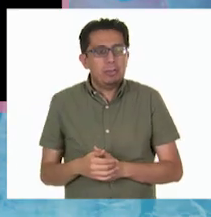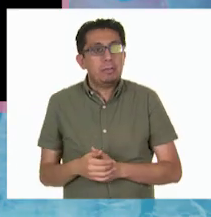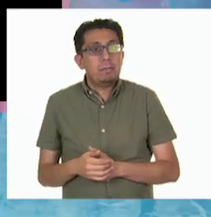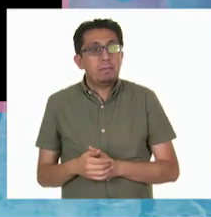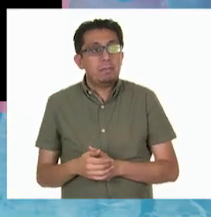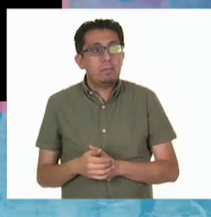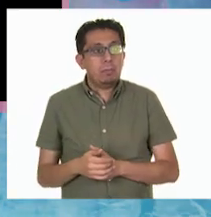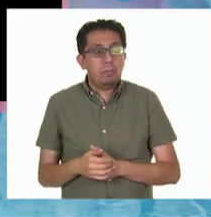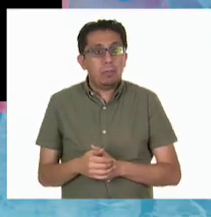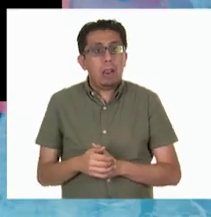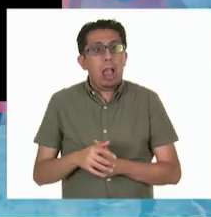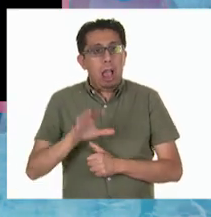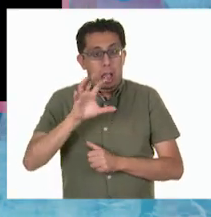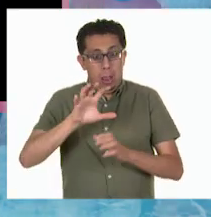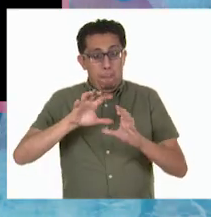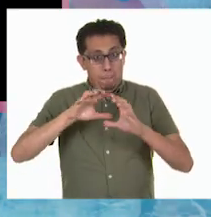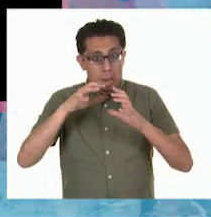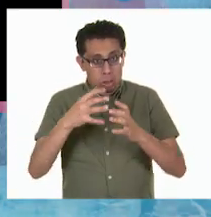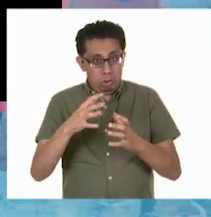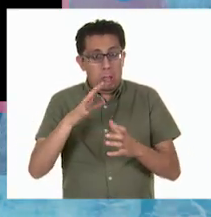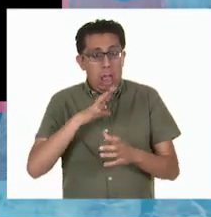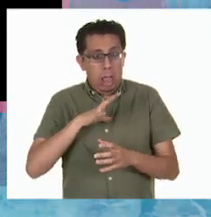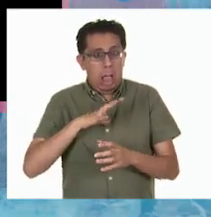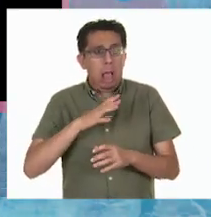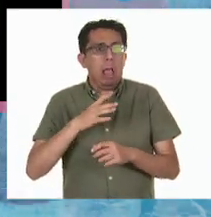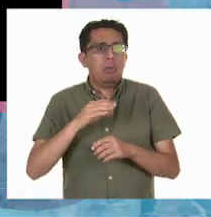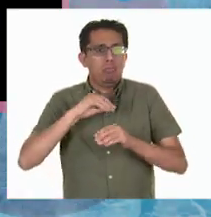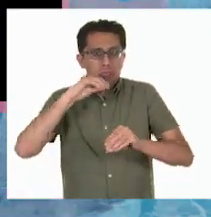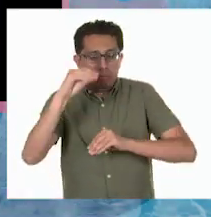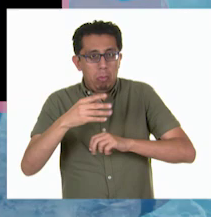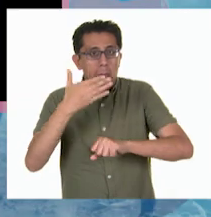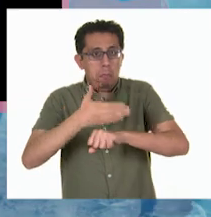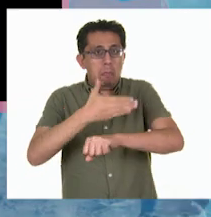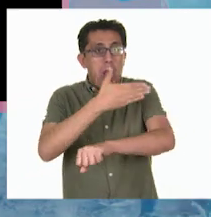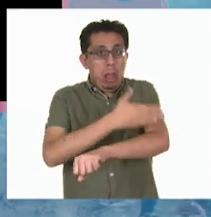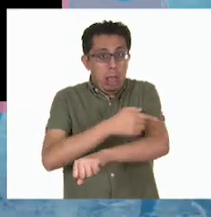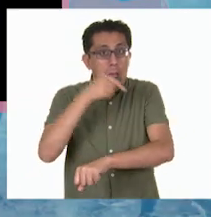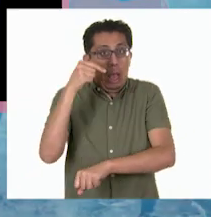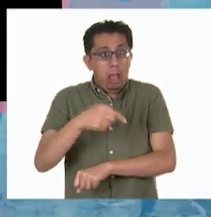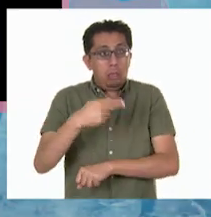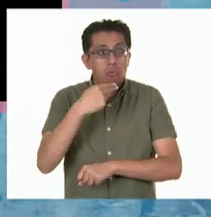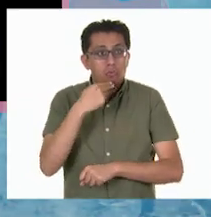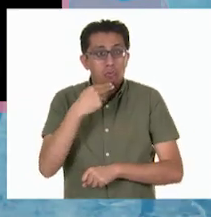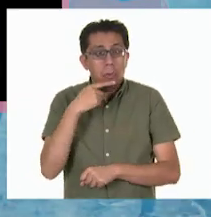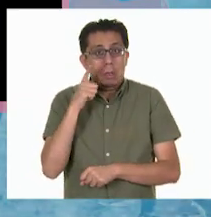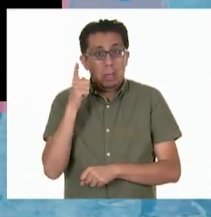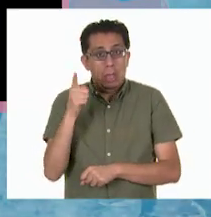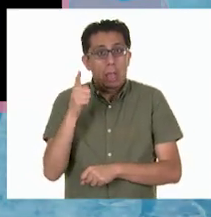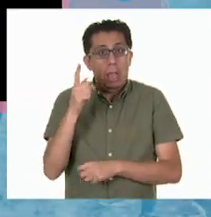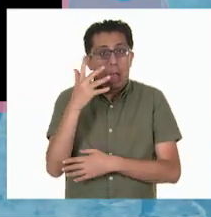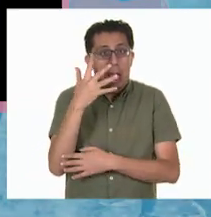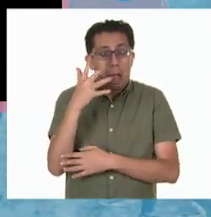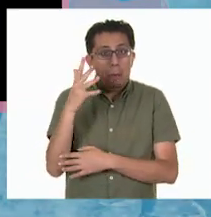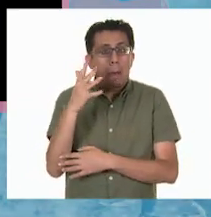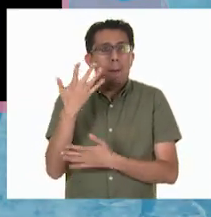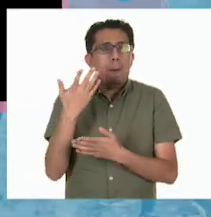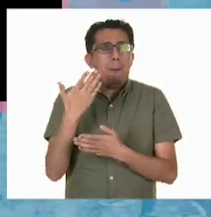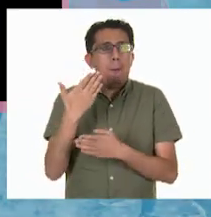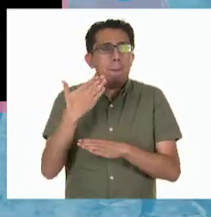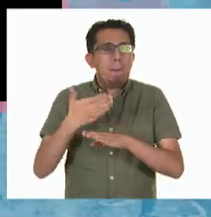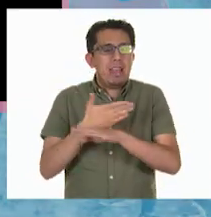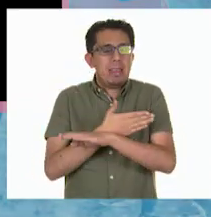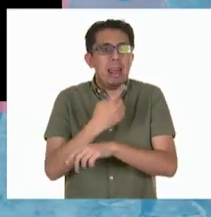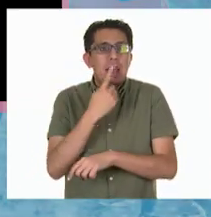La pelota se puede hacer de muchas maderas. Aquí en Huachoche ocupamos el madroño, un palo de color rojo